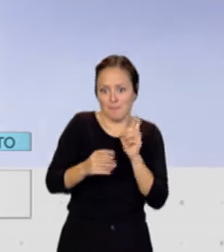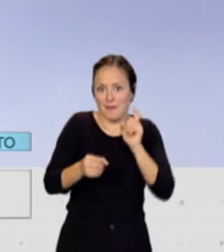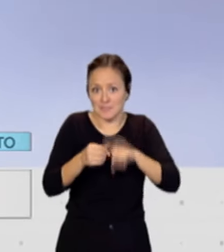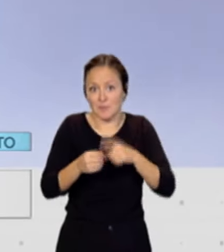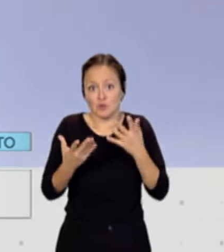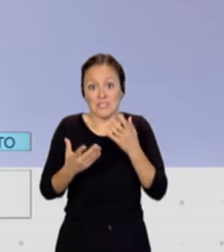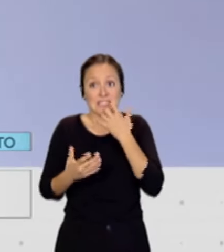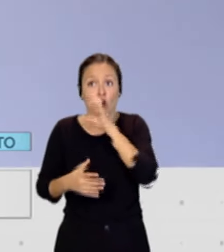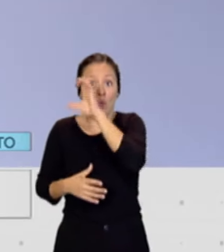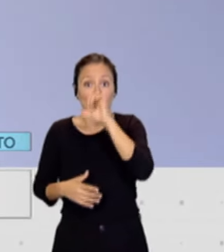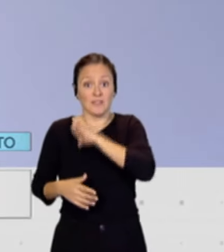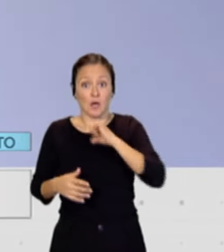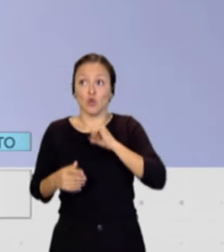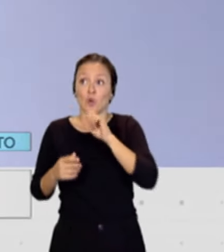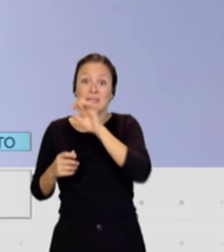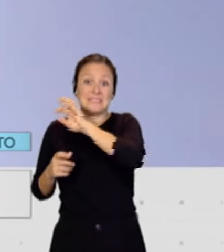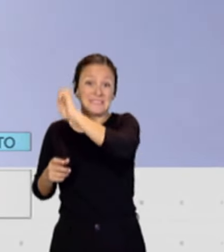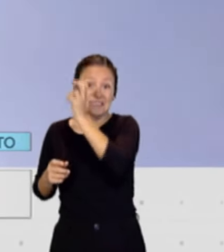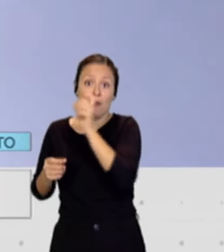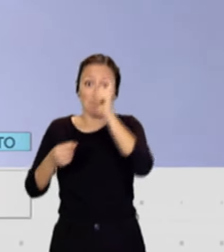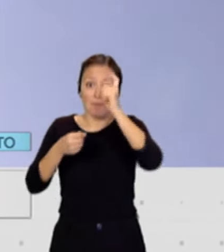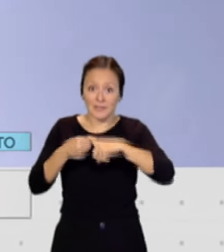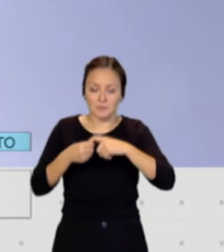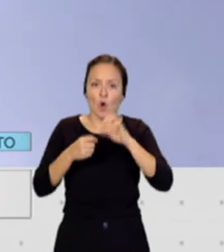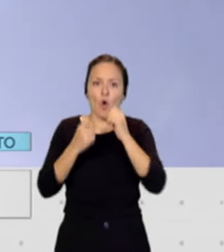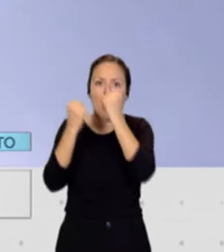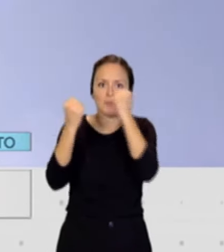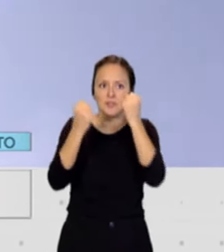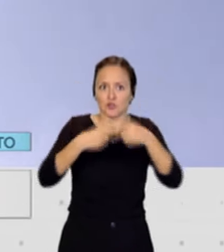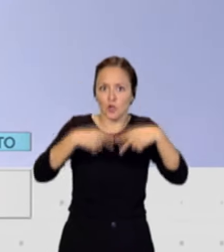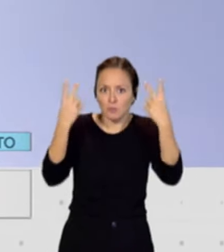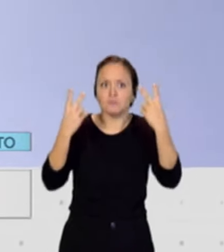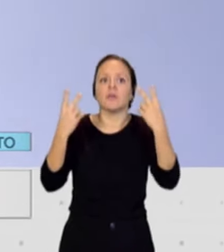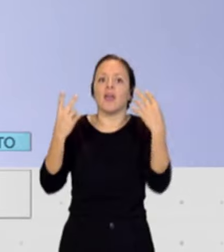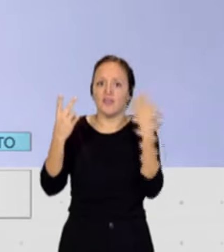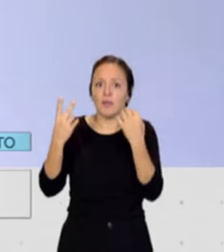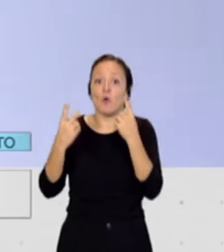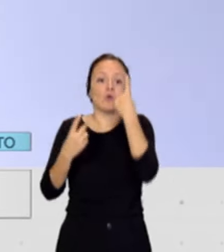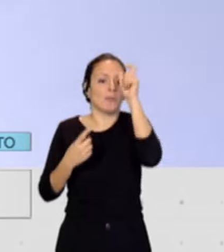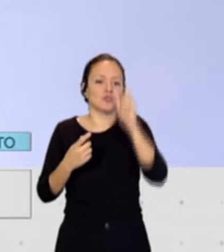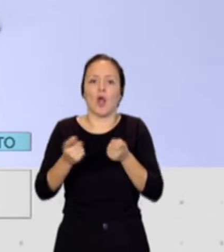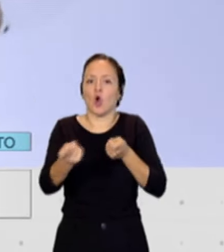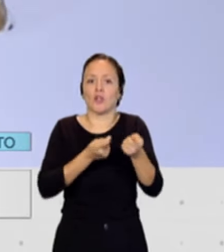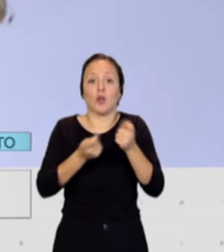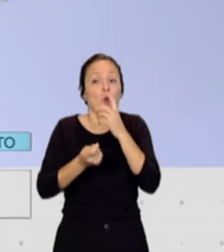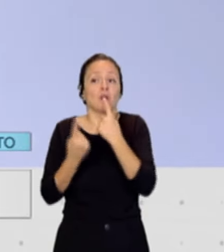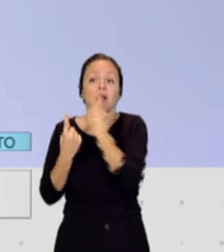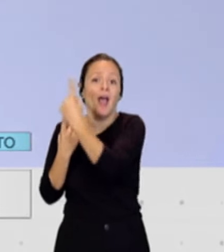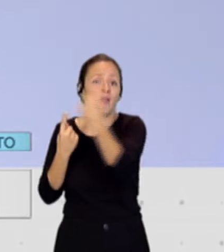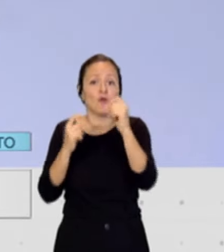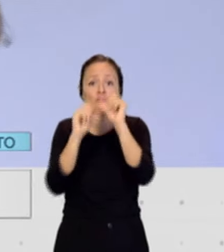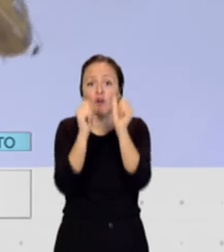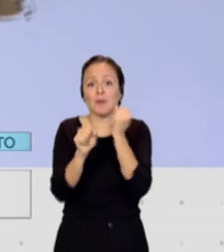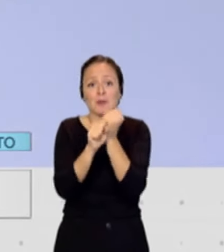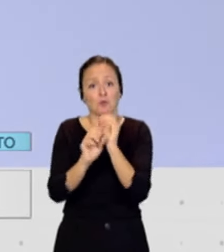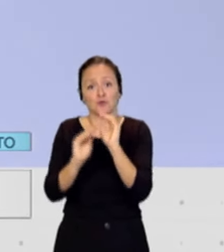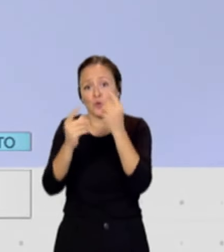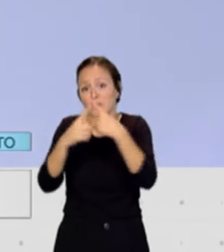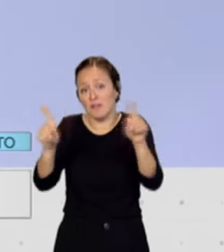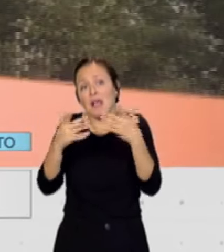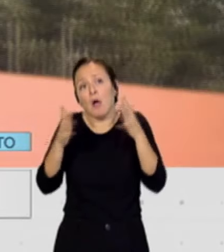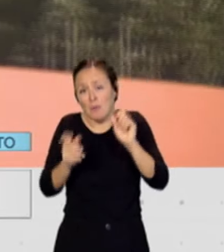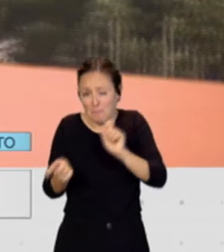autónomas o administraciones públicas siempre Necesitamos un director que sea el que coordine porque cada uno tiene su manera de trabajar que aunque sea parecida No es